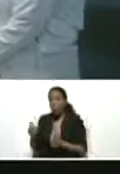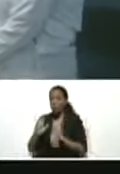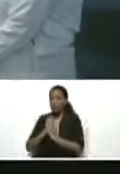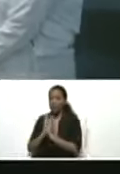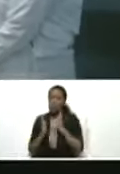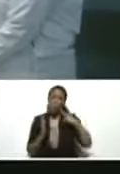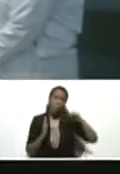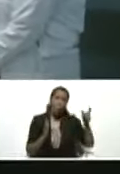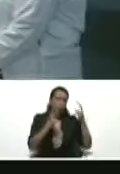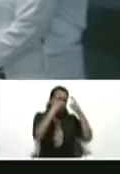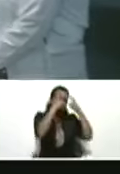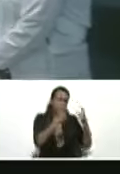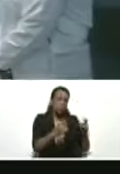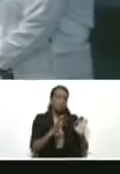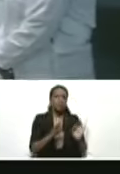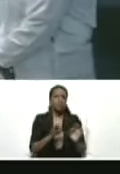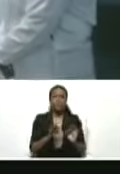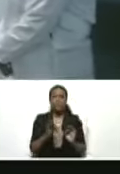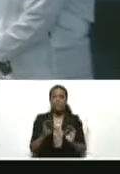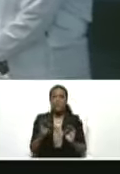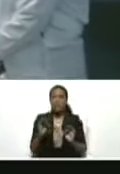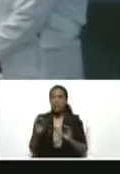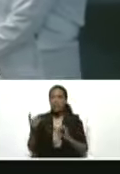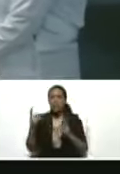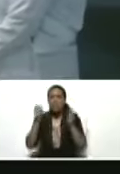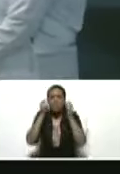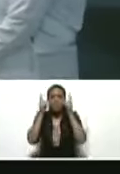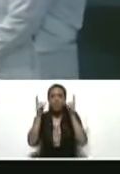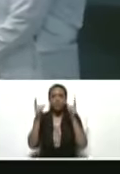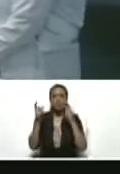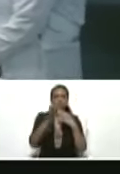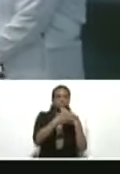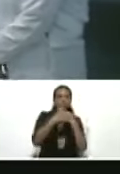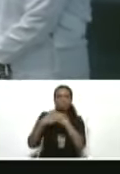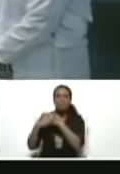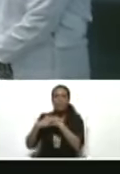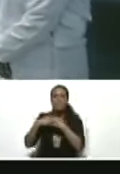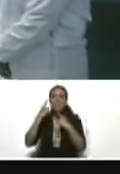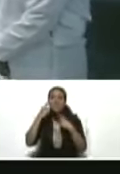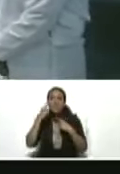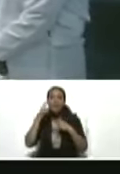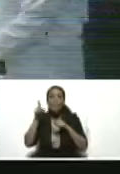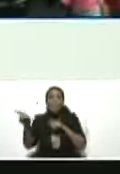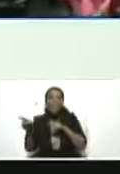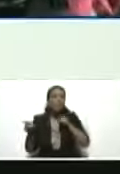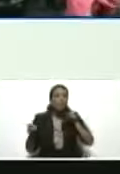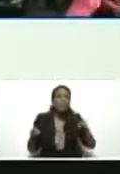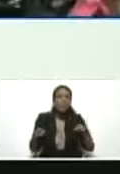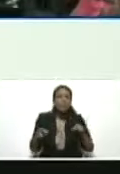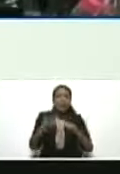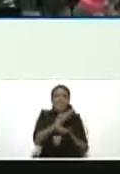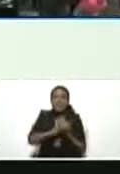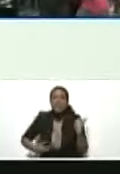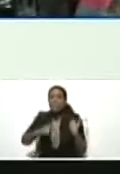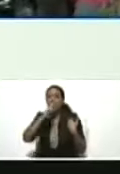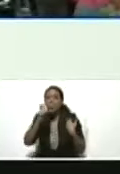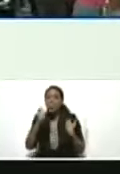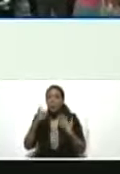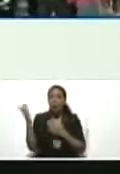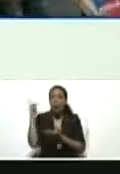y la gente se entera que uno va y salieron y bajaron y salieron